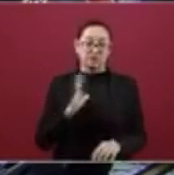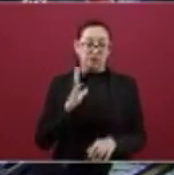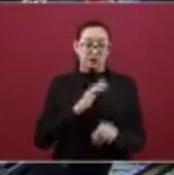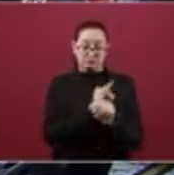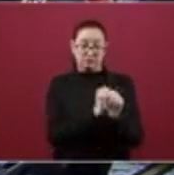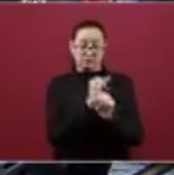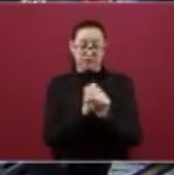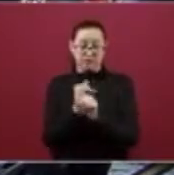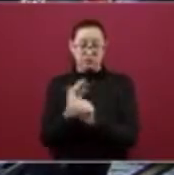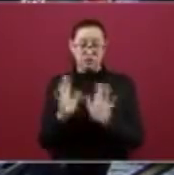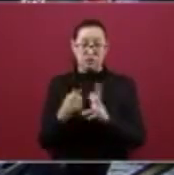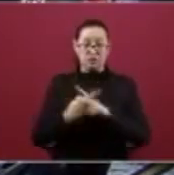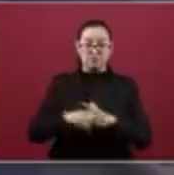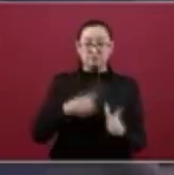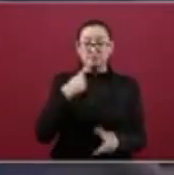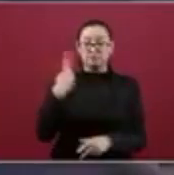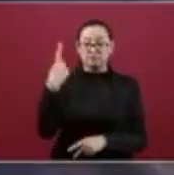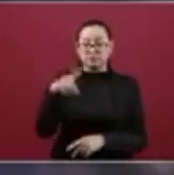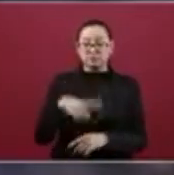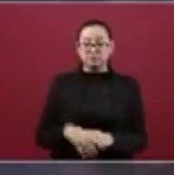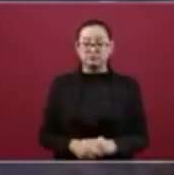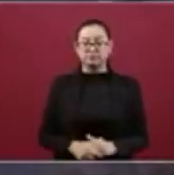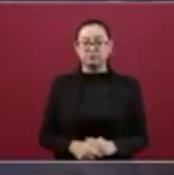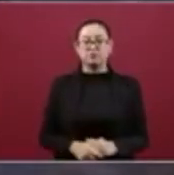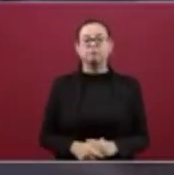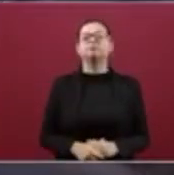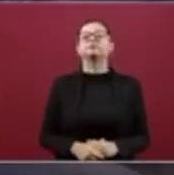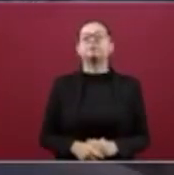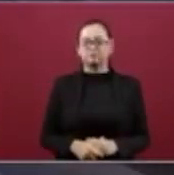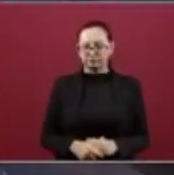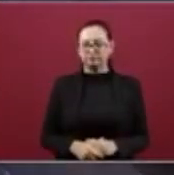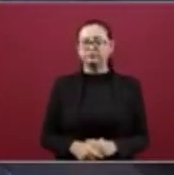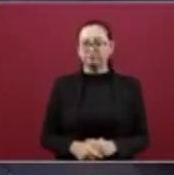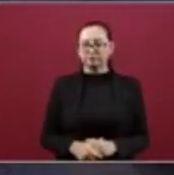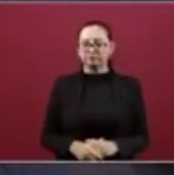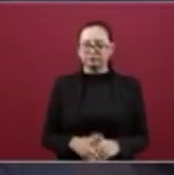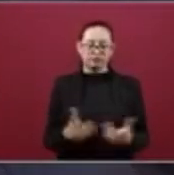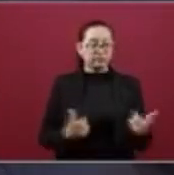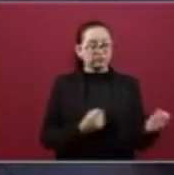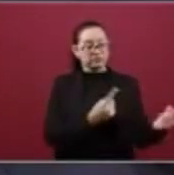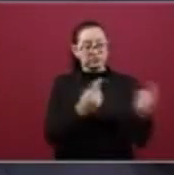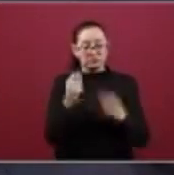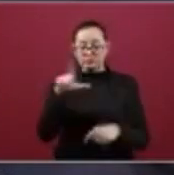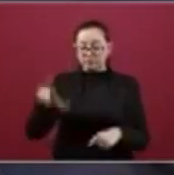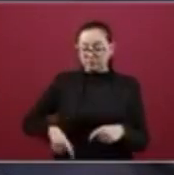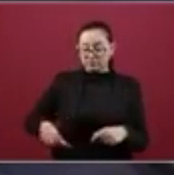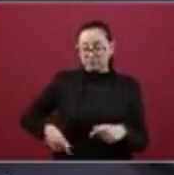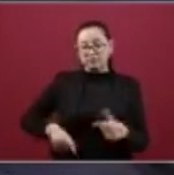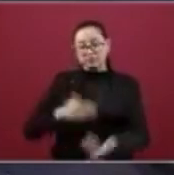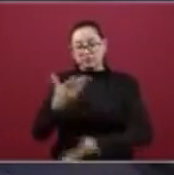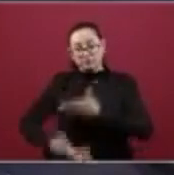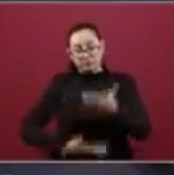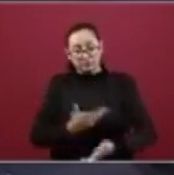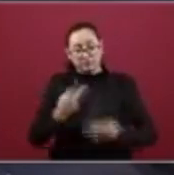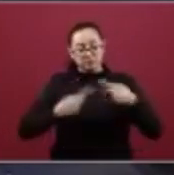Hay funcionarios que suscribieron estos acuerdos, como otros,